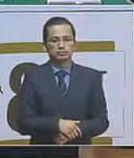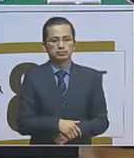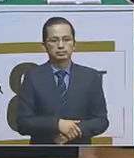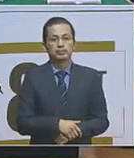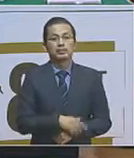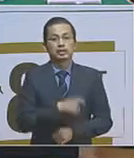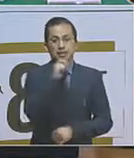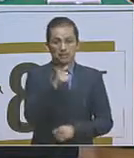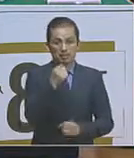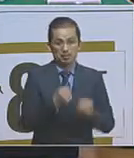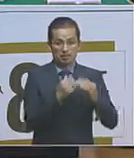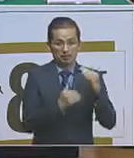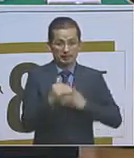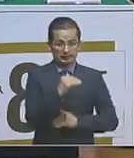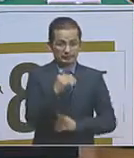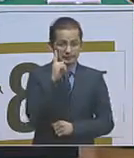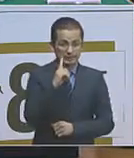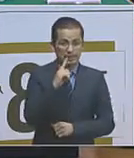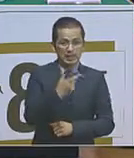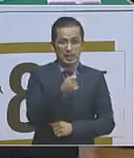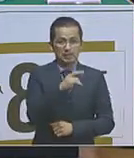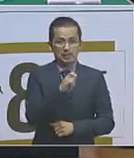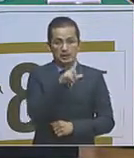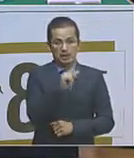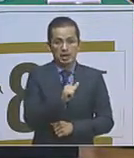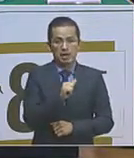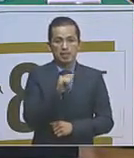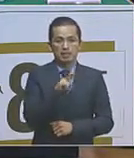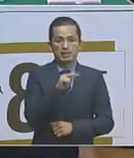y gabriela villafuerte con ello